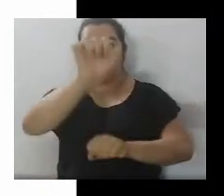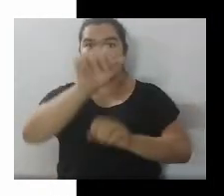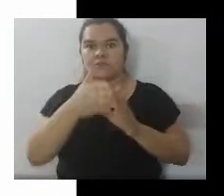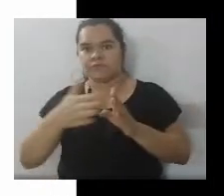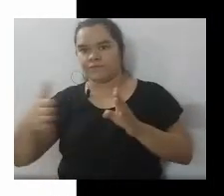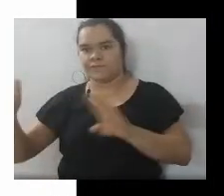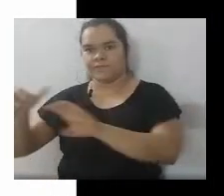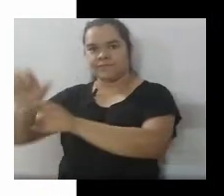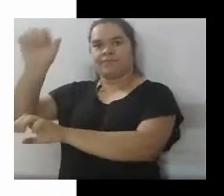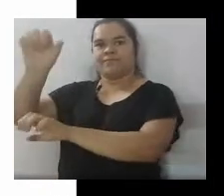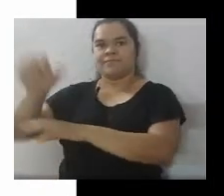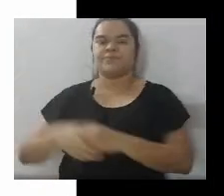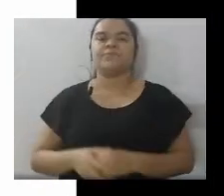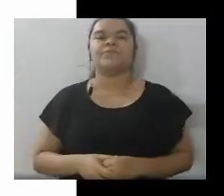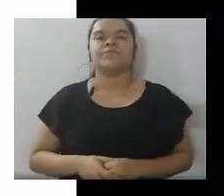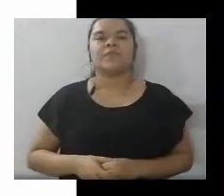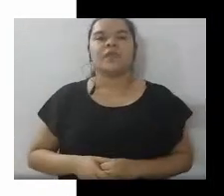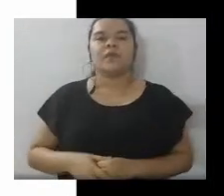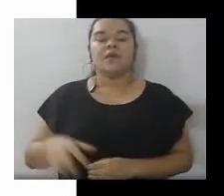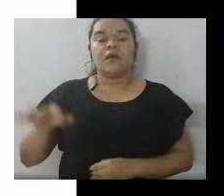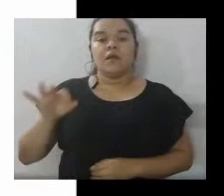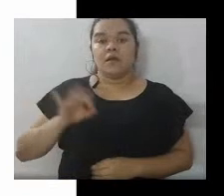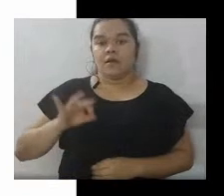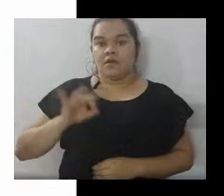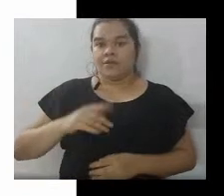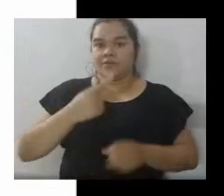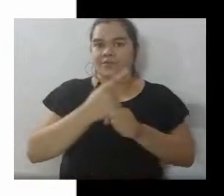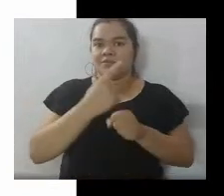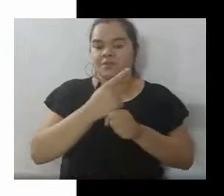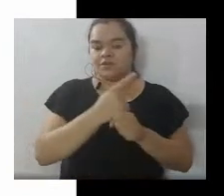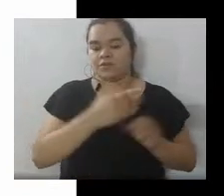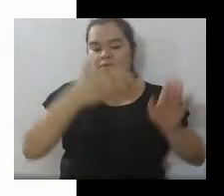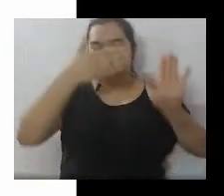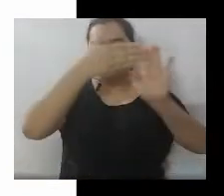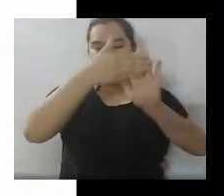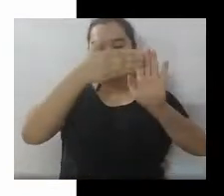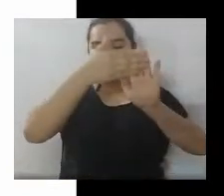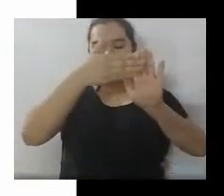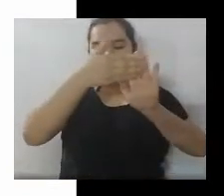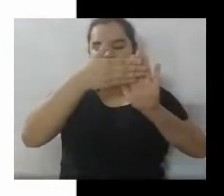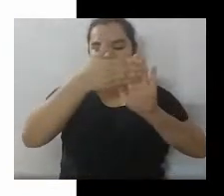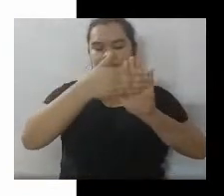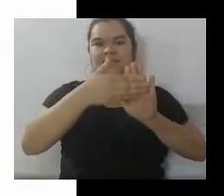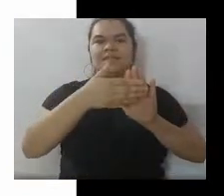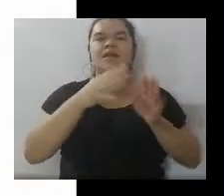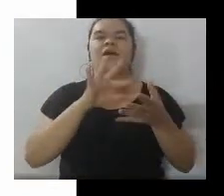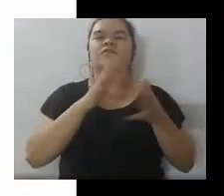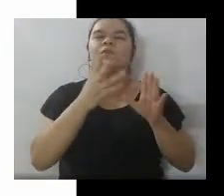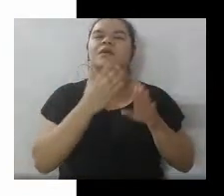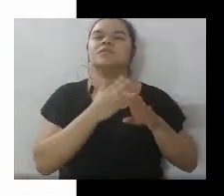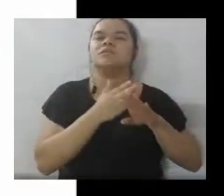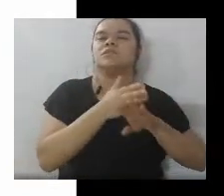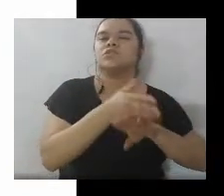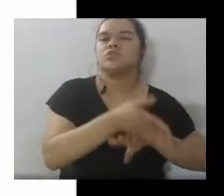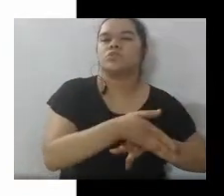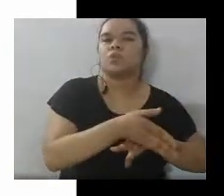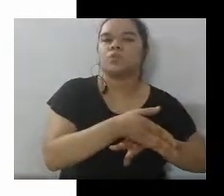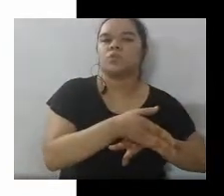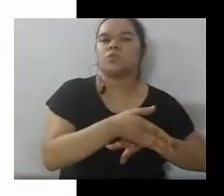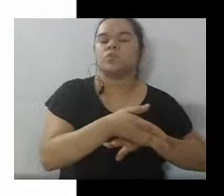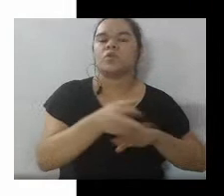El primer año de cursado tiene asignaturas que son, bueno, introductorias en lo que tiene que ver con